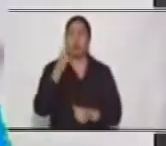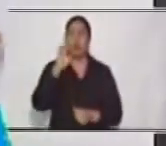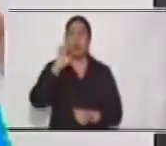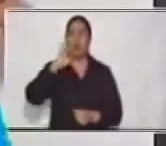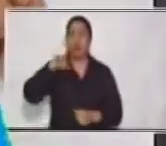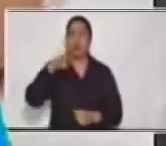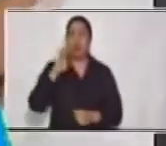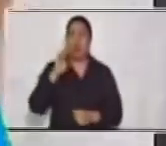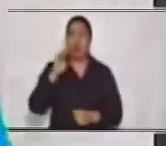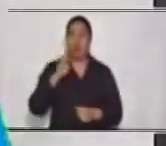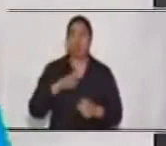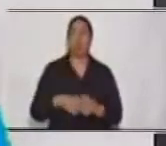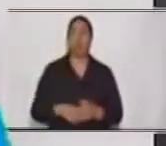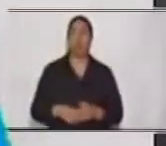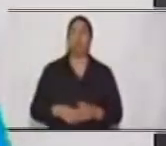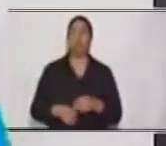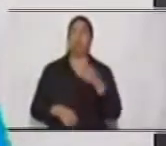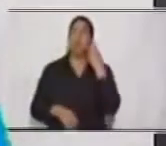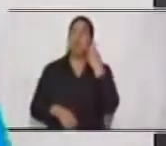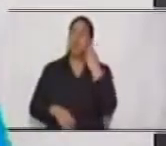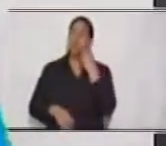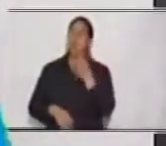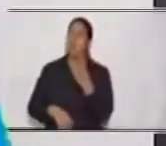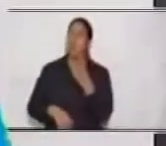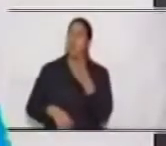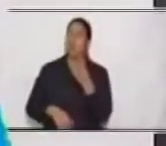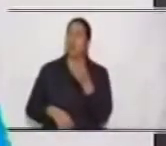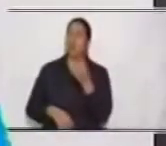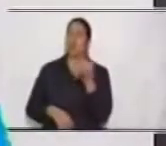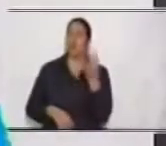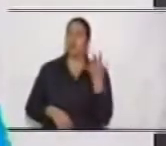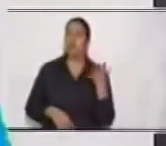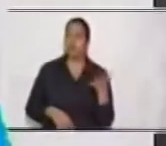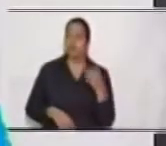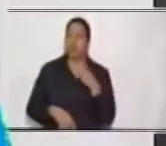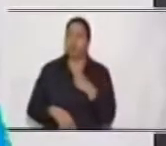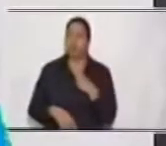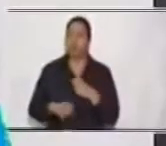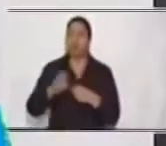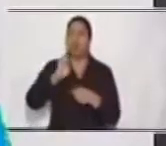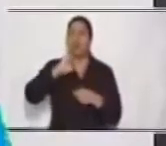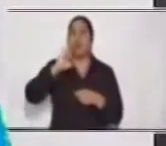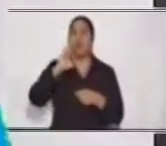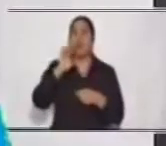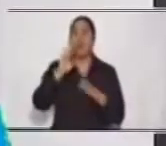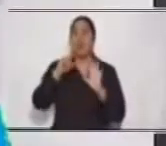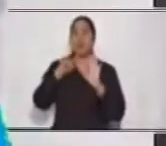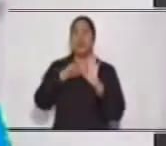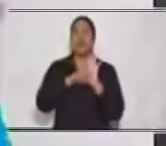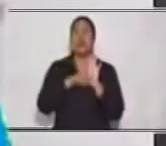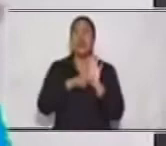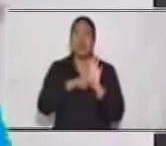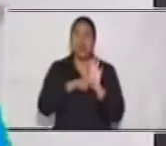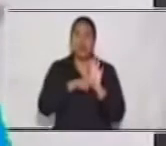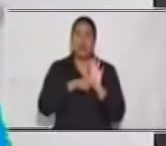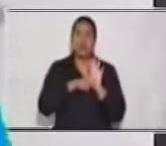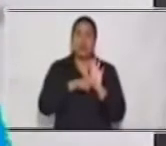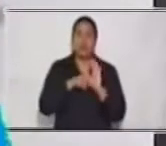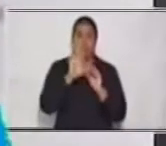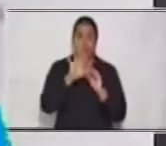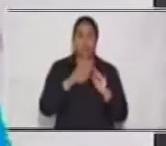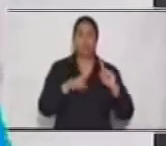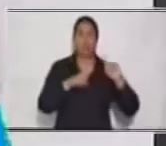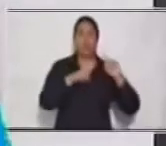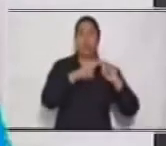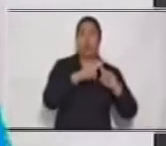vemos que en la operación los ejes se están restando. Entonces vamos a tener x al